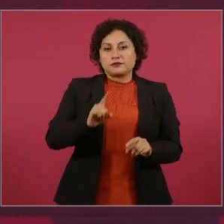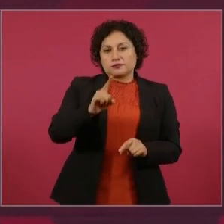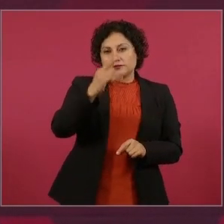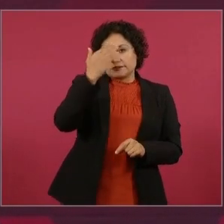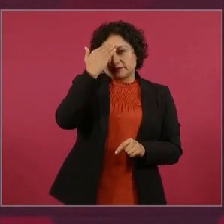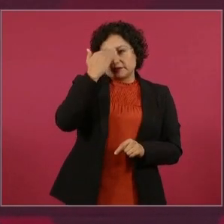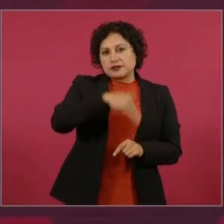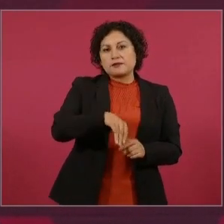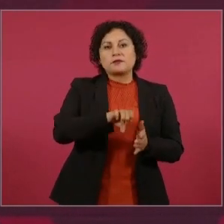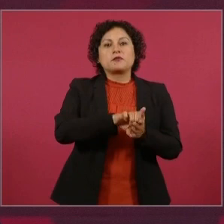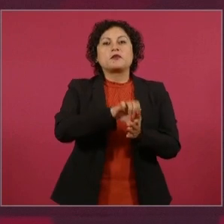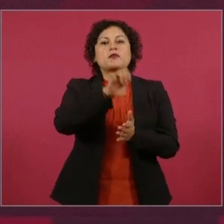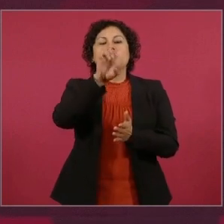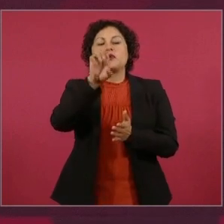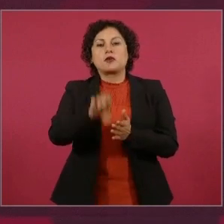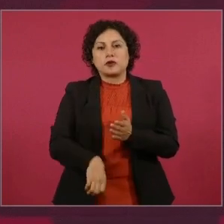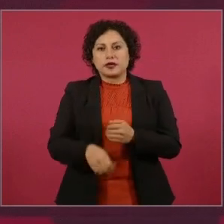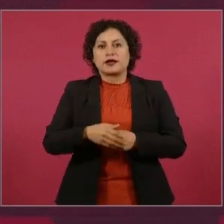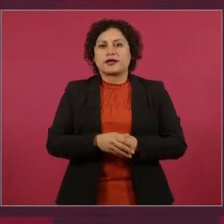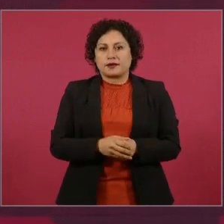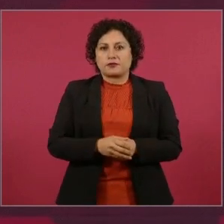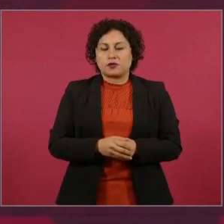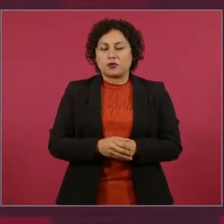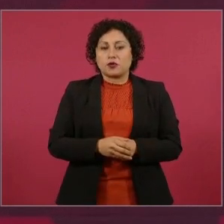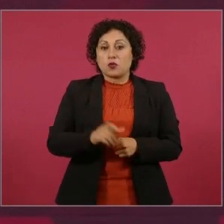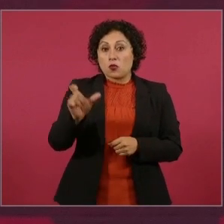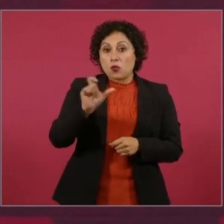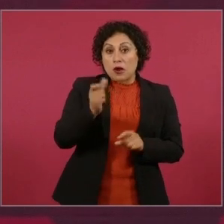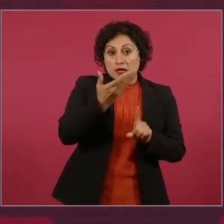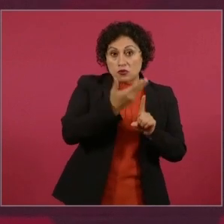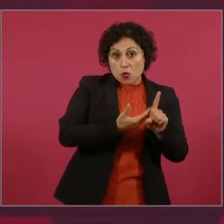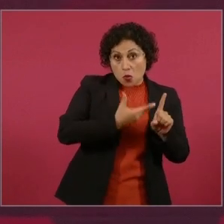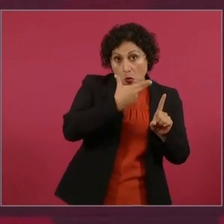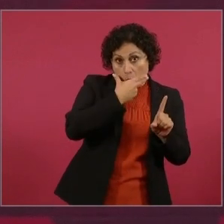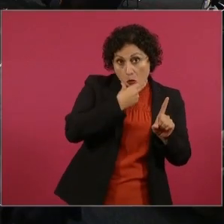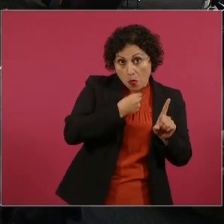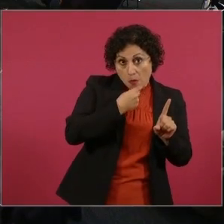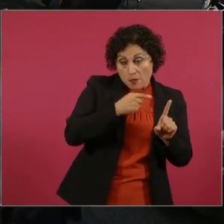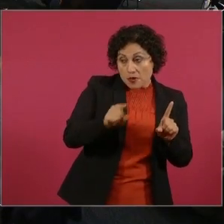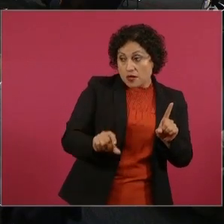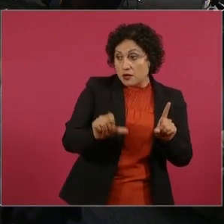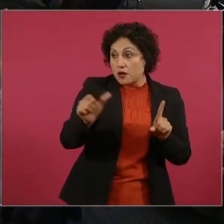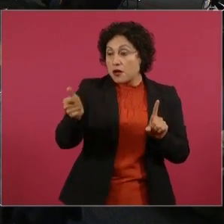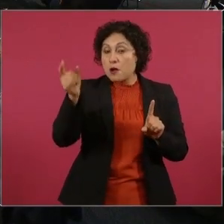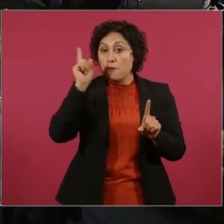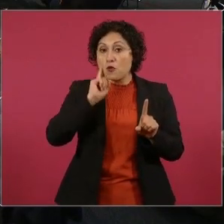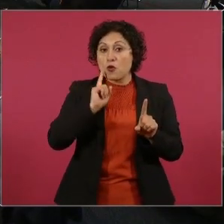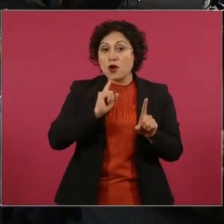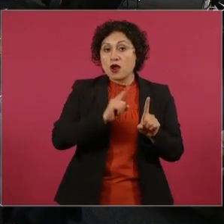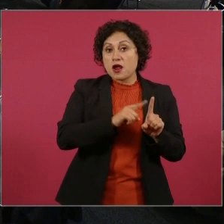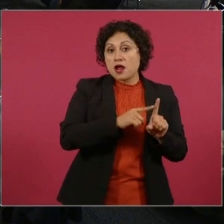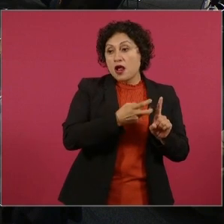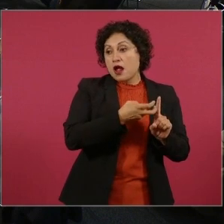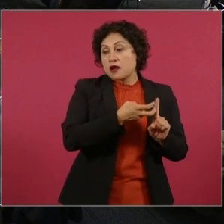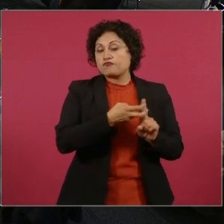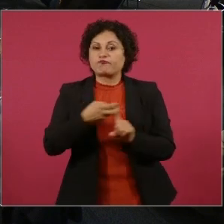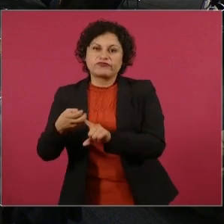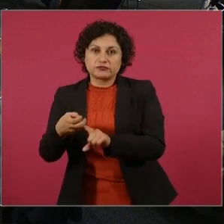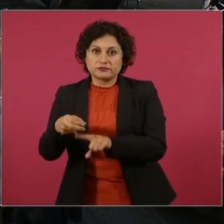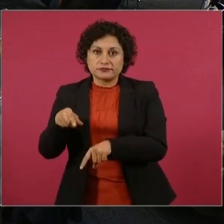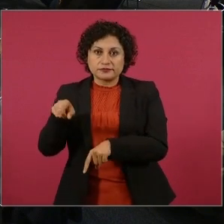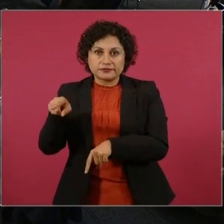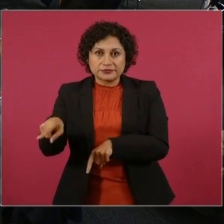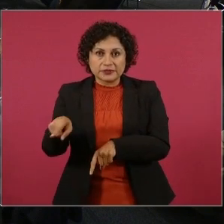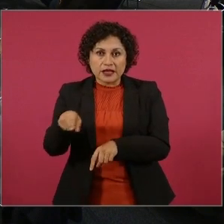mujer por entero a la mentira pierde hasta